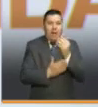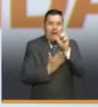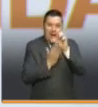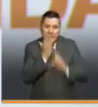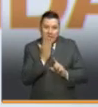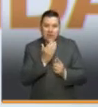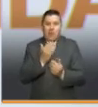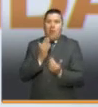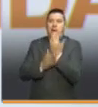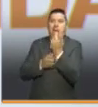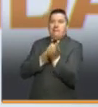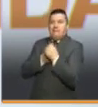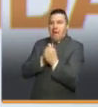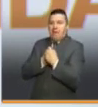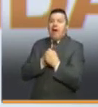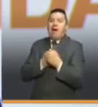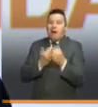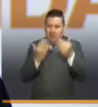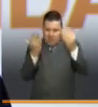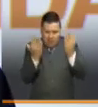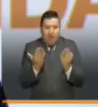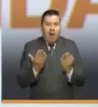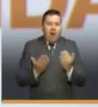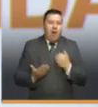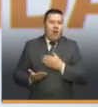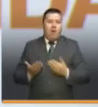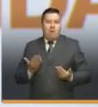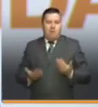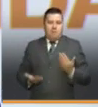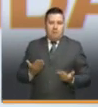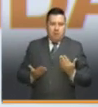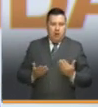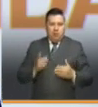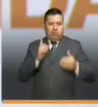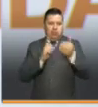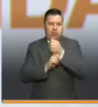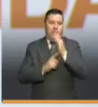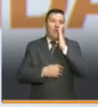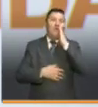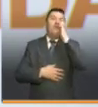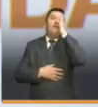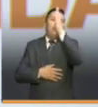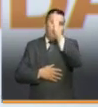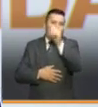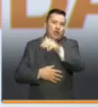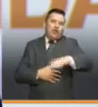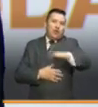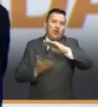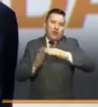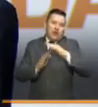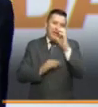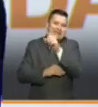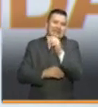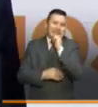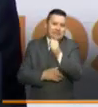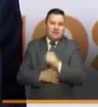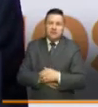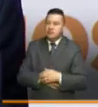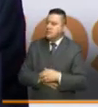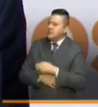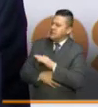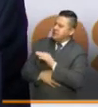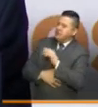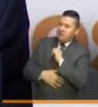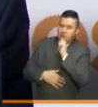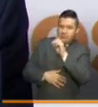para siempre poder tener esa posibilidad de llegar en el futuro a estos colombianos lo que yo llamaría la atención es